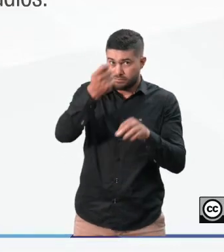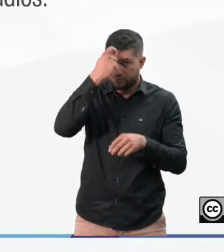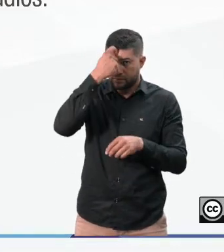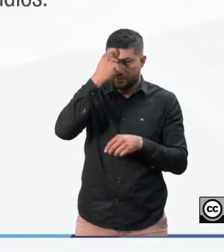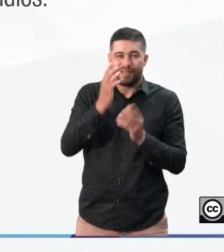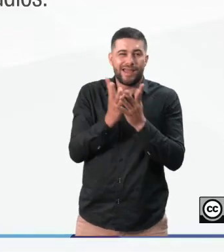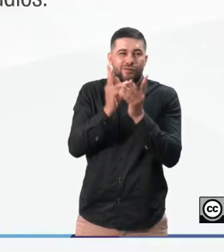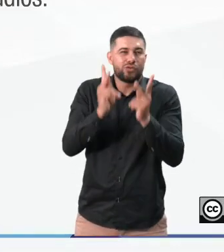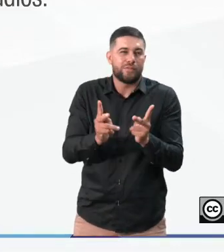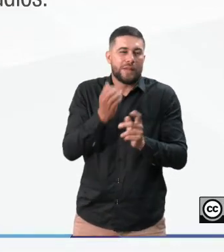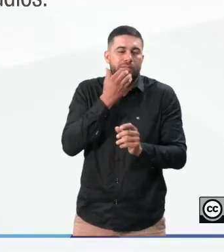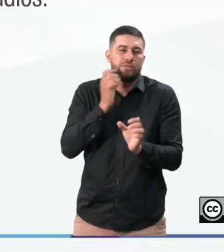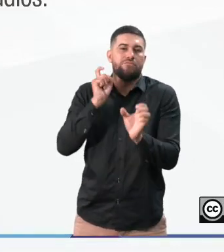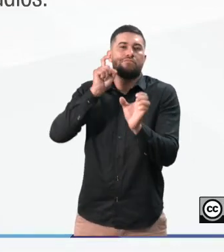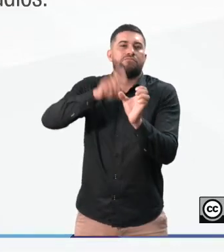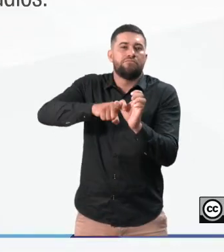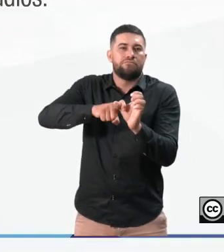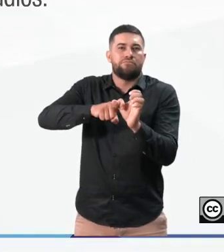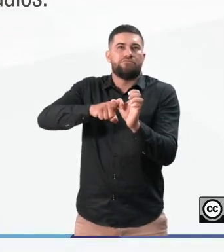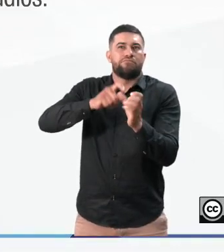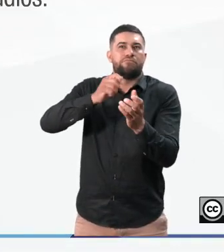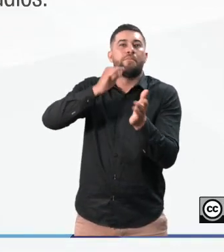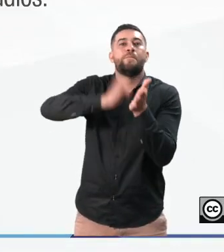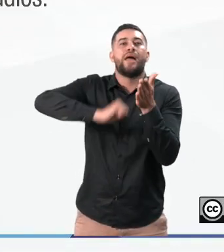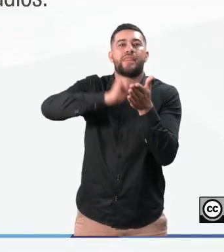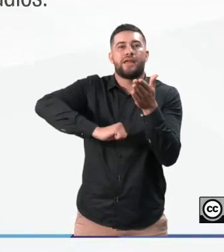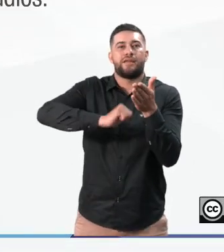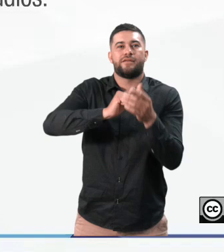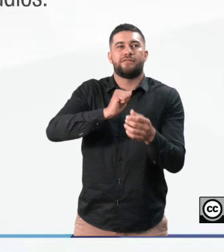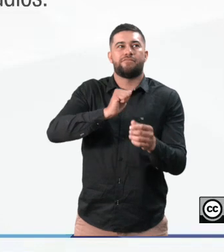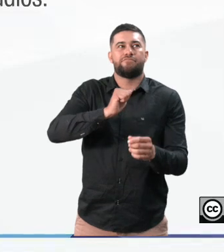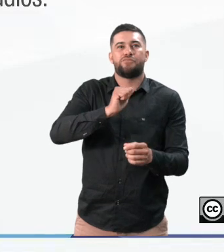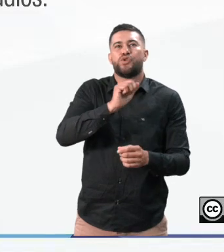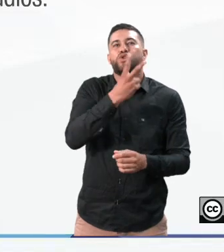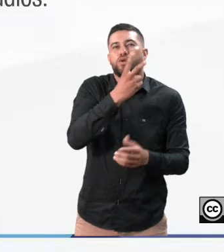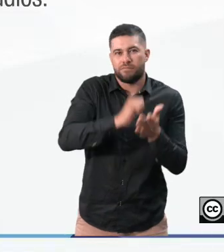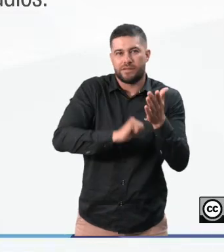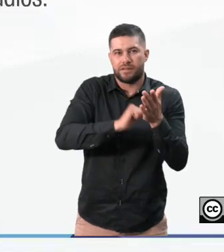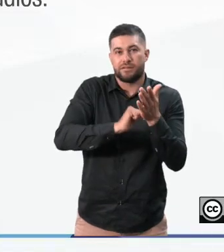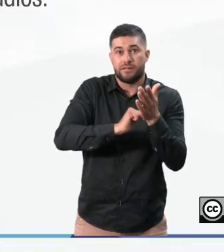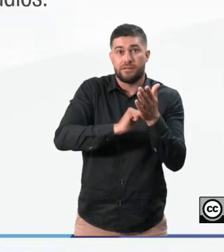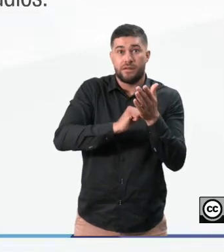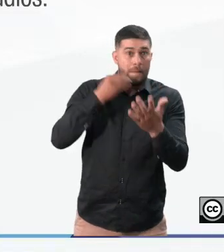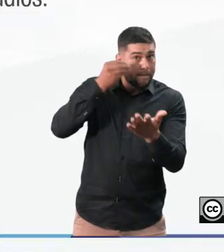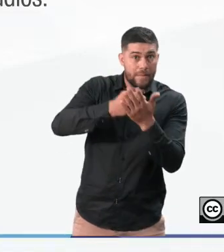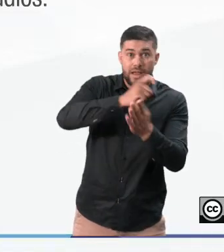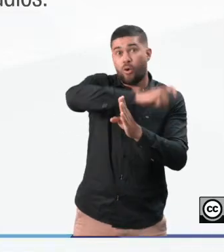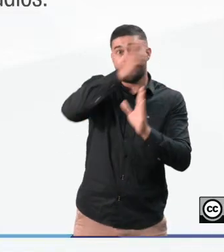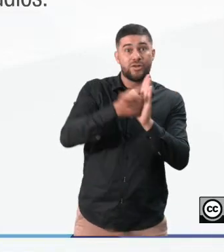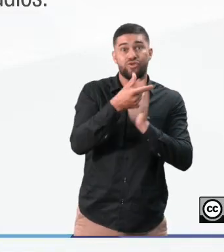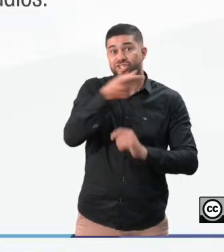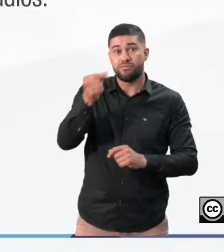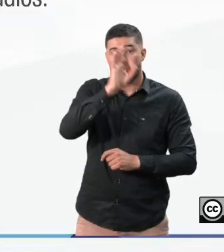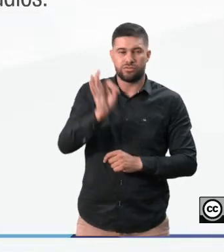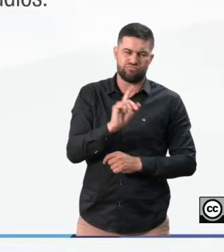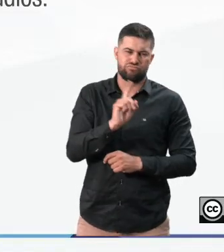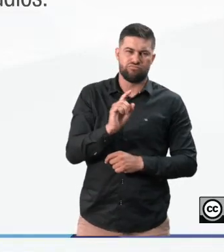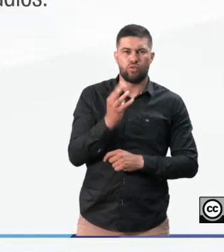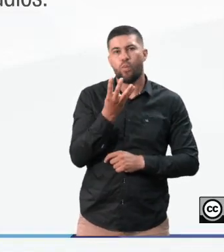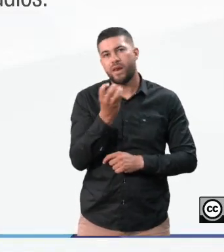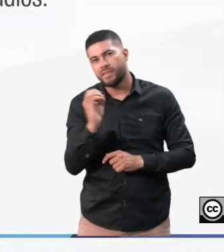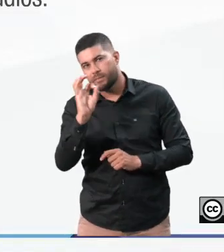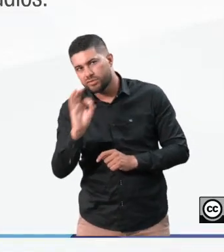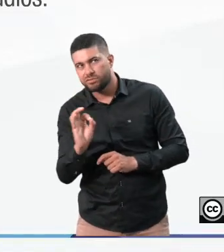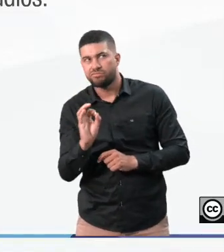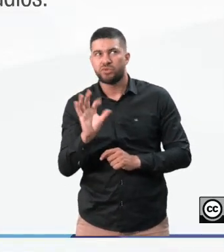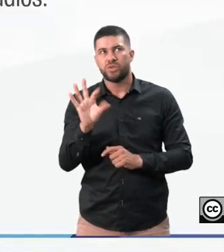de la matrícula financiera? Pues bueno, en este caso se debe probar del hecho que origina la imposibilidad de continuar o de